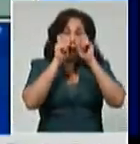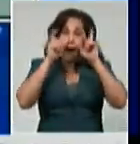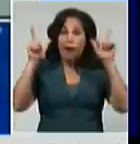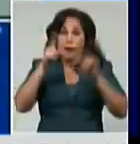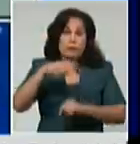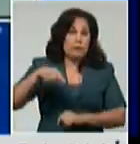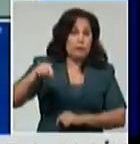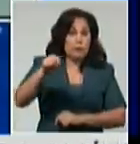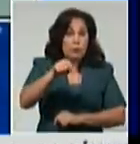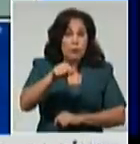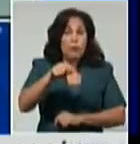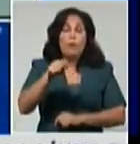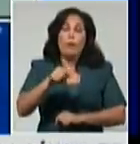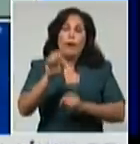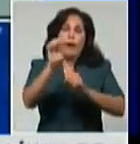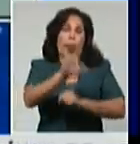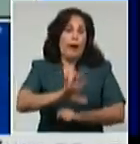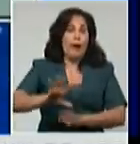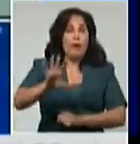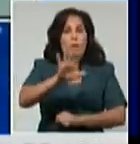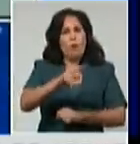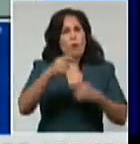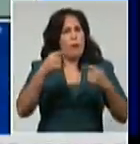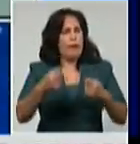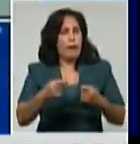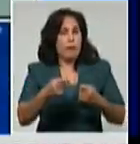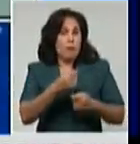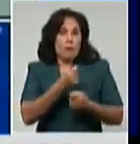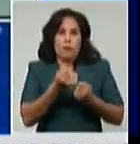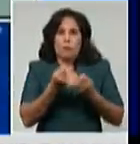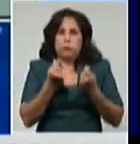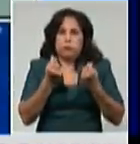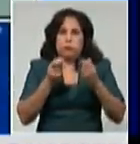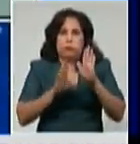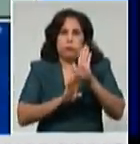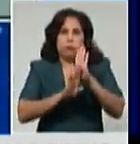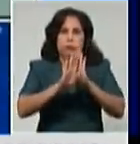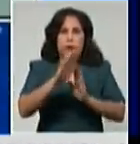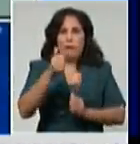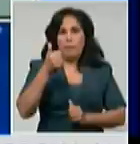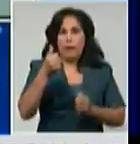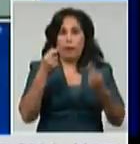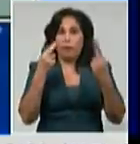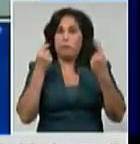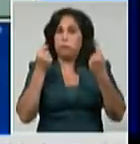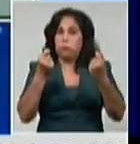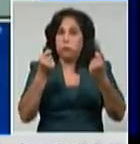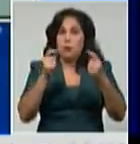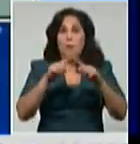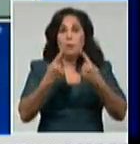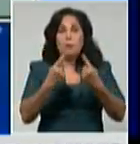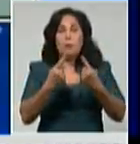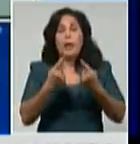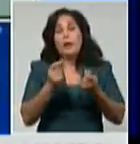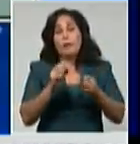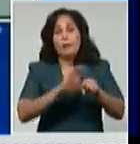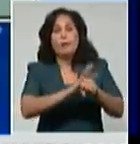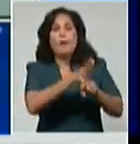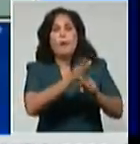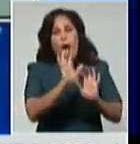cómo países desarrollados, sin embargo, esta enfermedad no perdona, no es